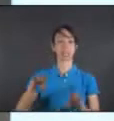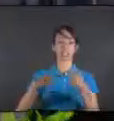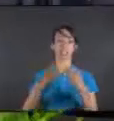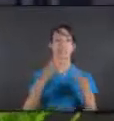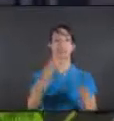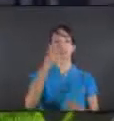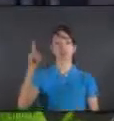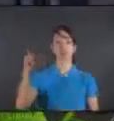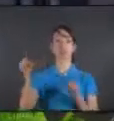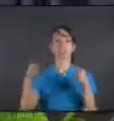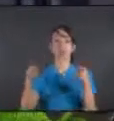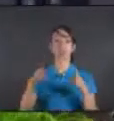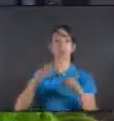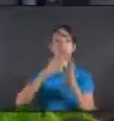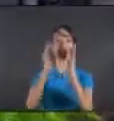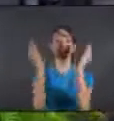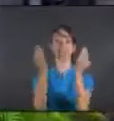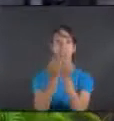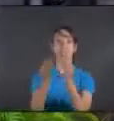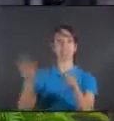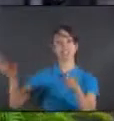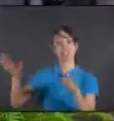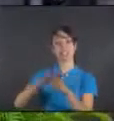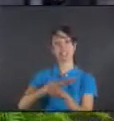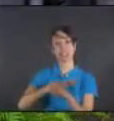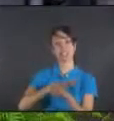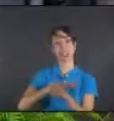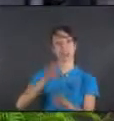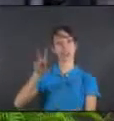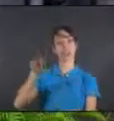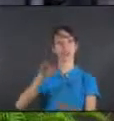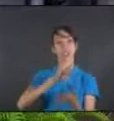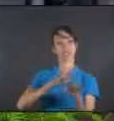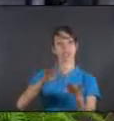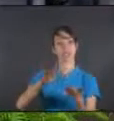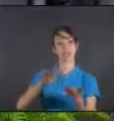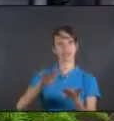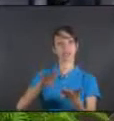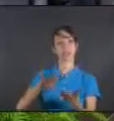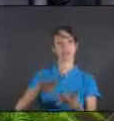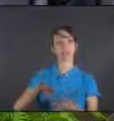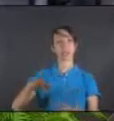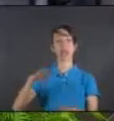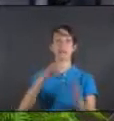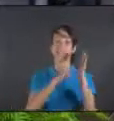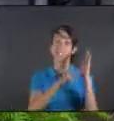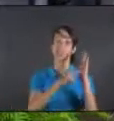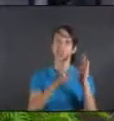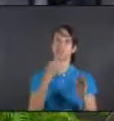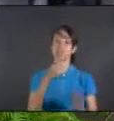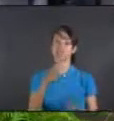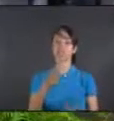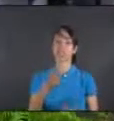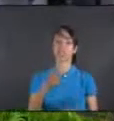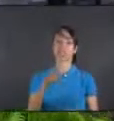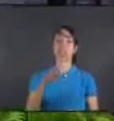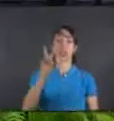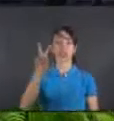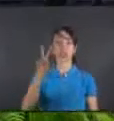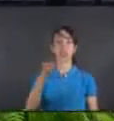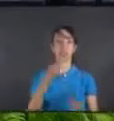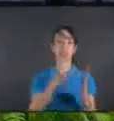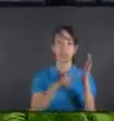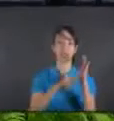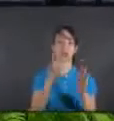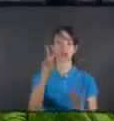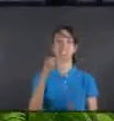vacía. Va a seguir leyendo. Y la tierra estaba sin orden y vacía. Y las tinieblas...